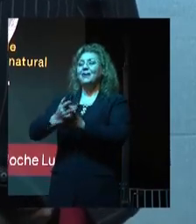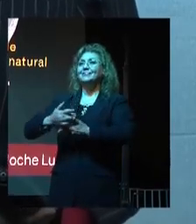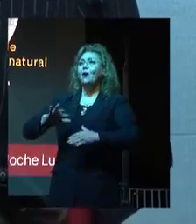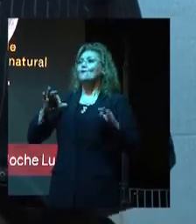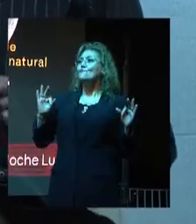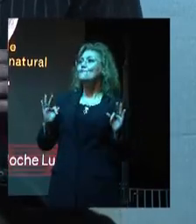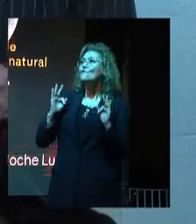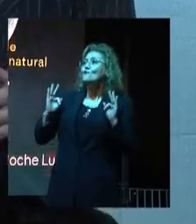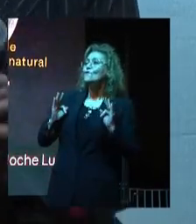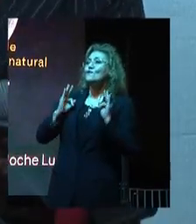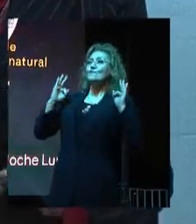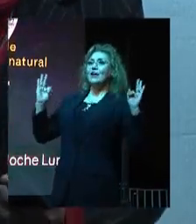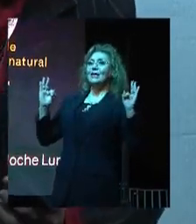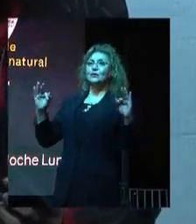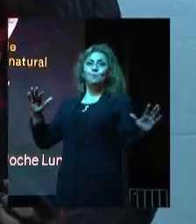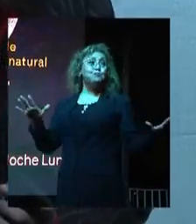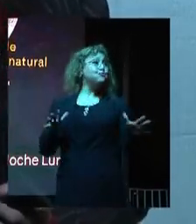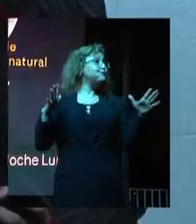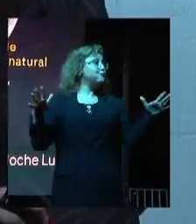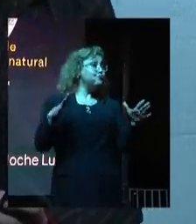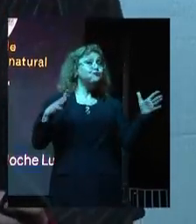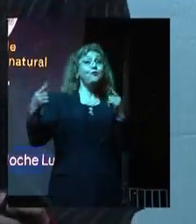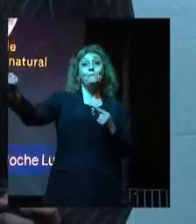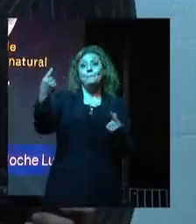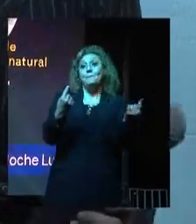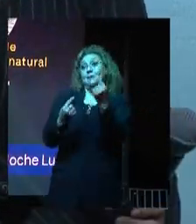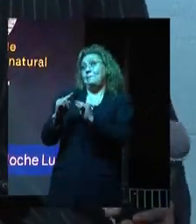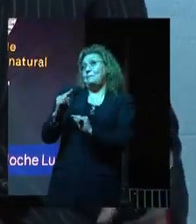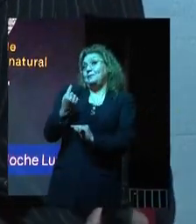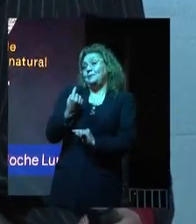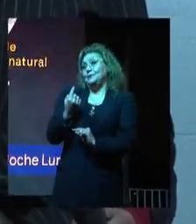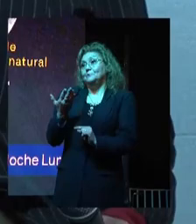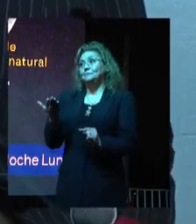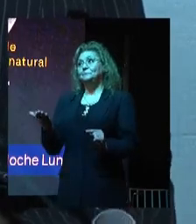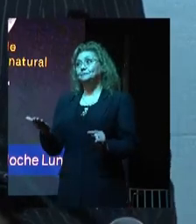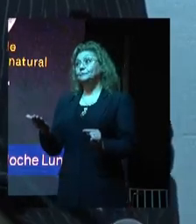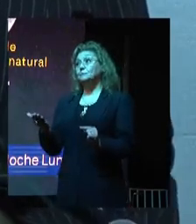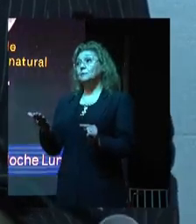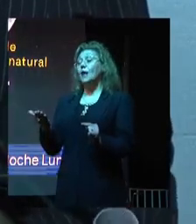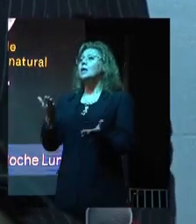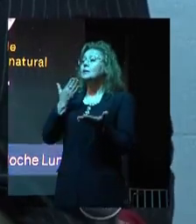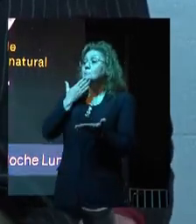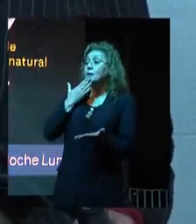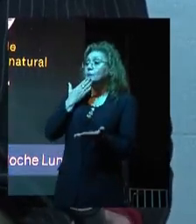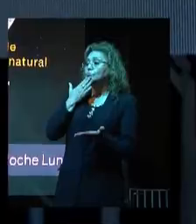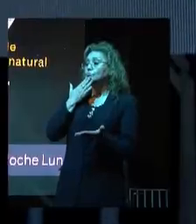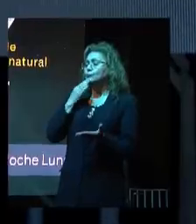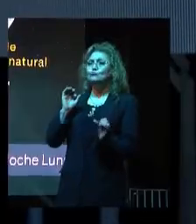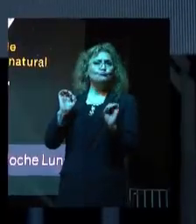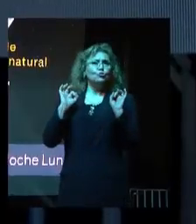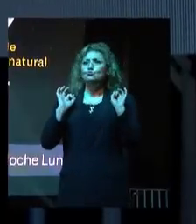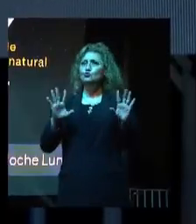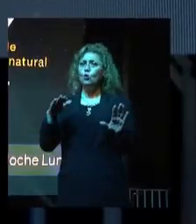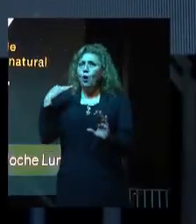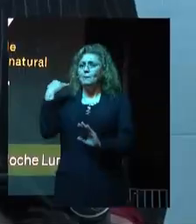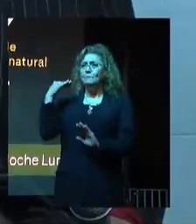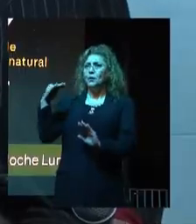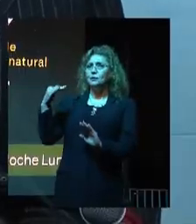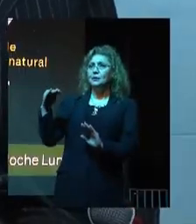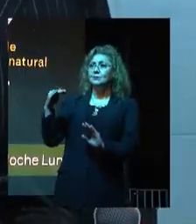que tuvieron la motivación para venir para acá en un primer lugar. De todas formas, no ha sido solamente